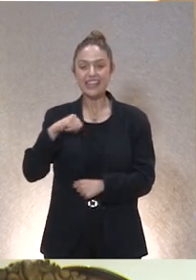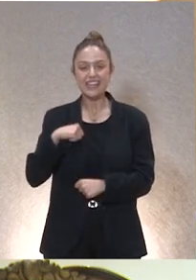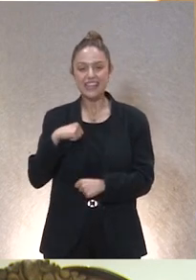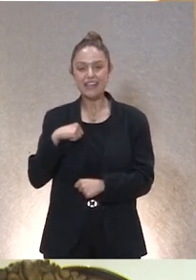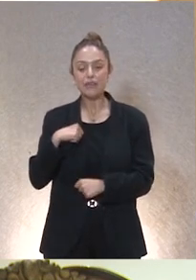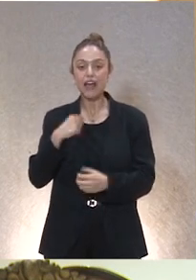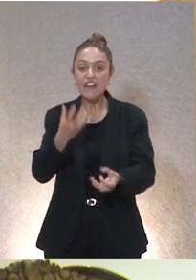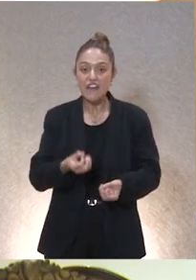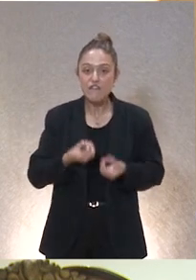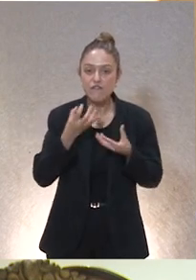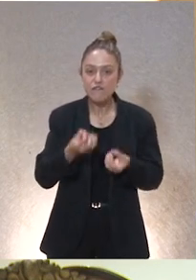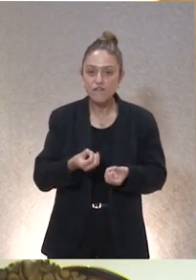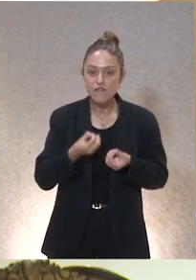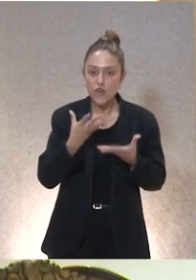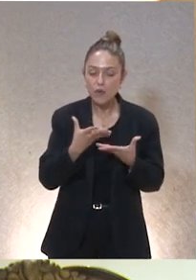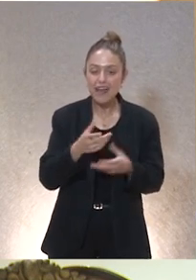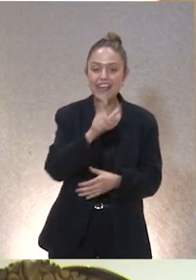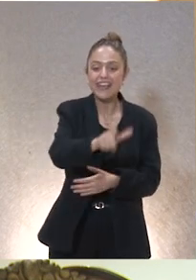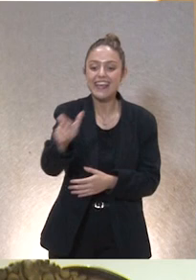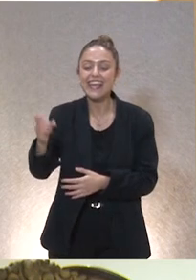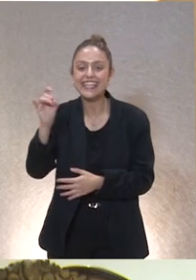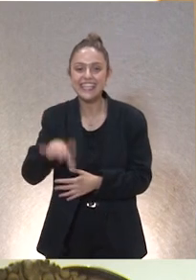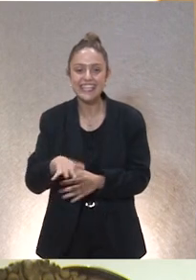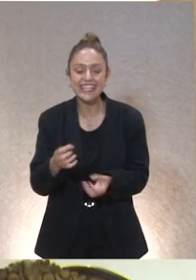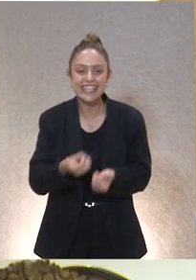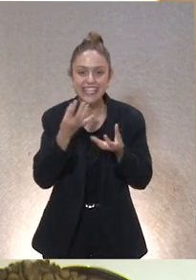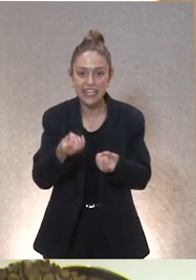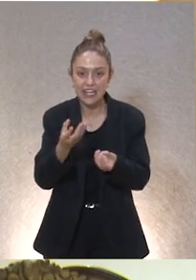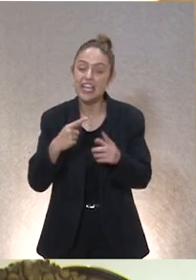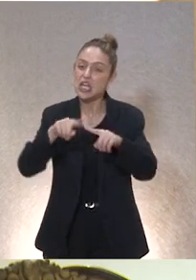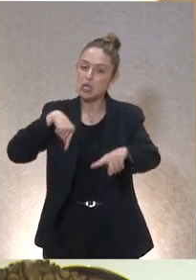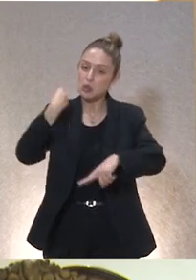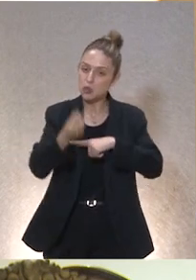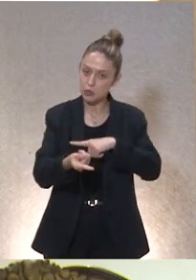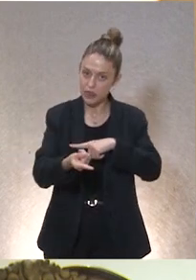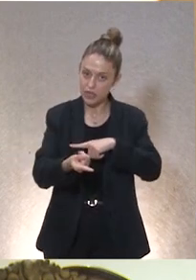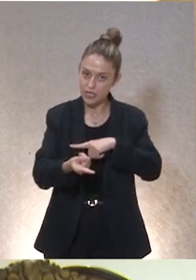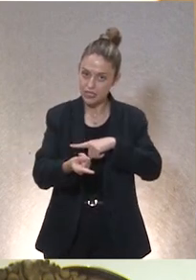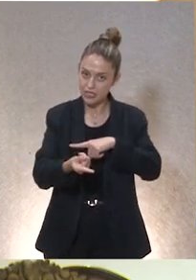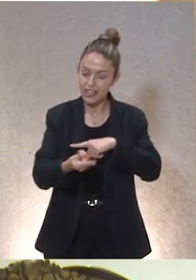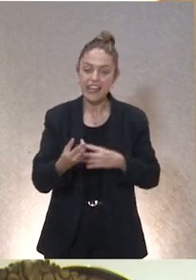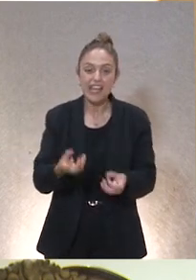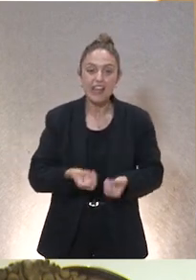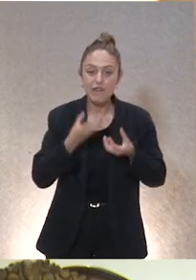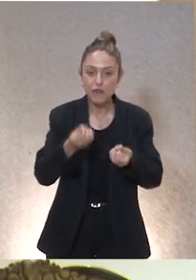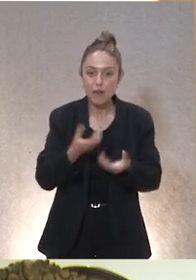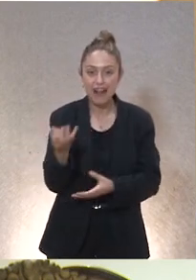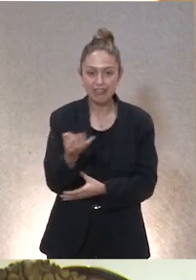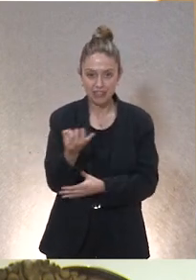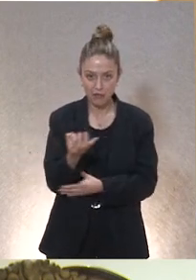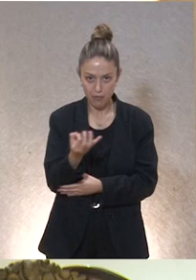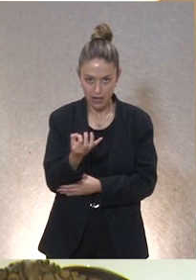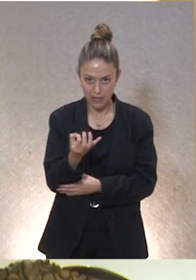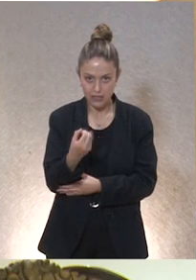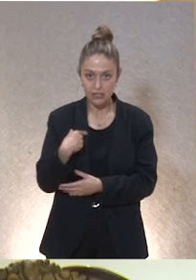a lo que informa y a los que informa incluso a sus consecuencias El Deber es informar no ratificar las